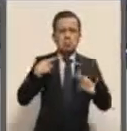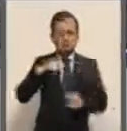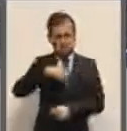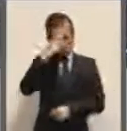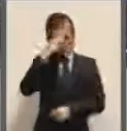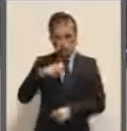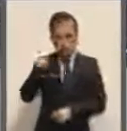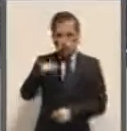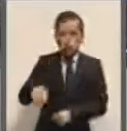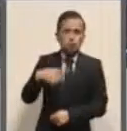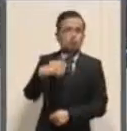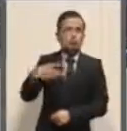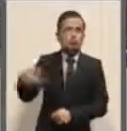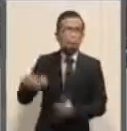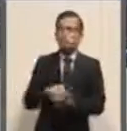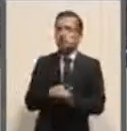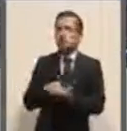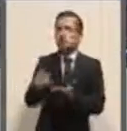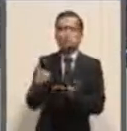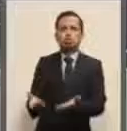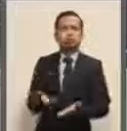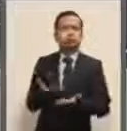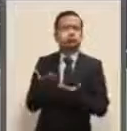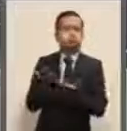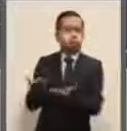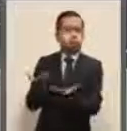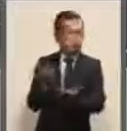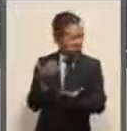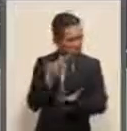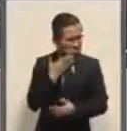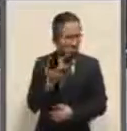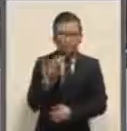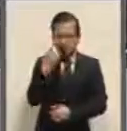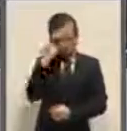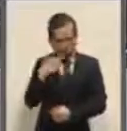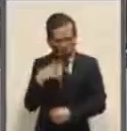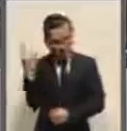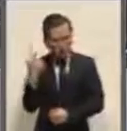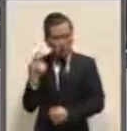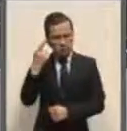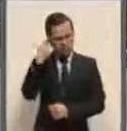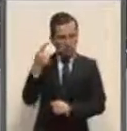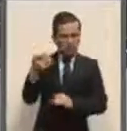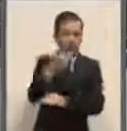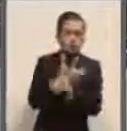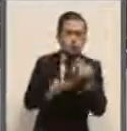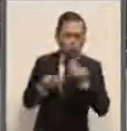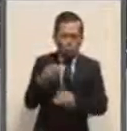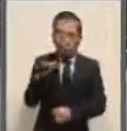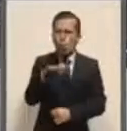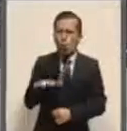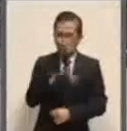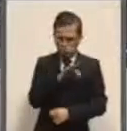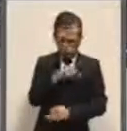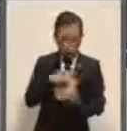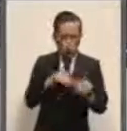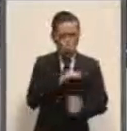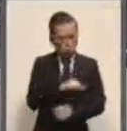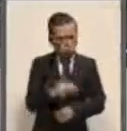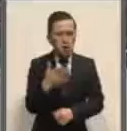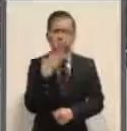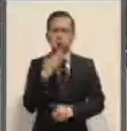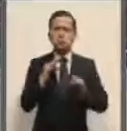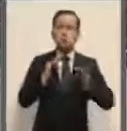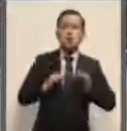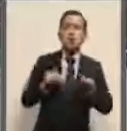ejercer sus derechos y deberes de manera fácil, asequible, cómoda y expedita a través